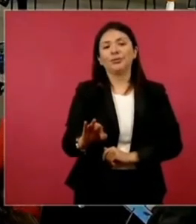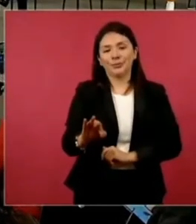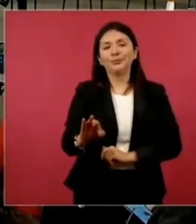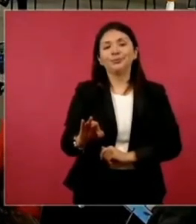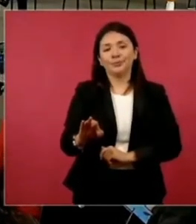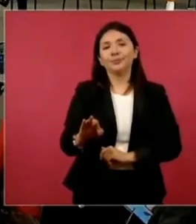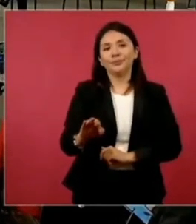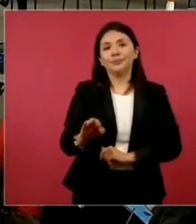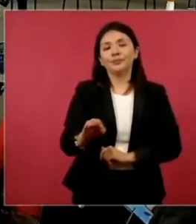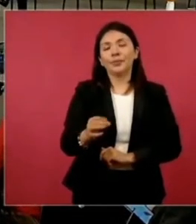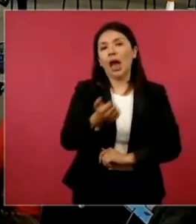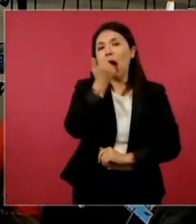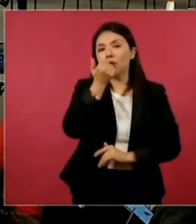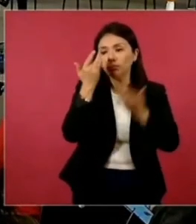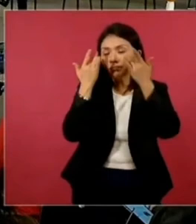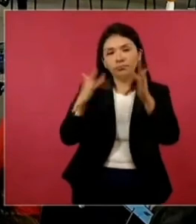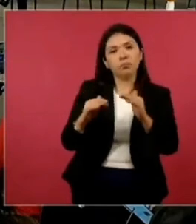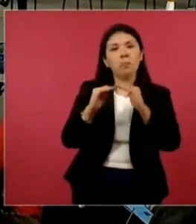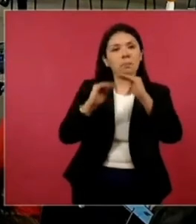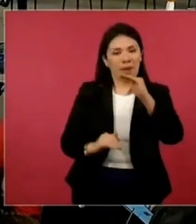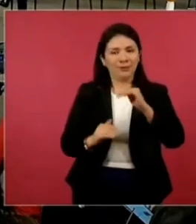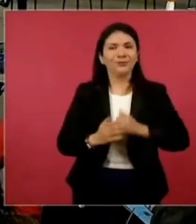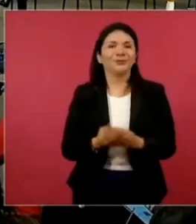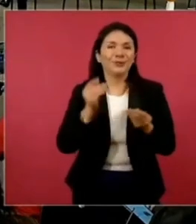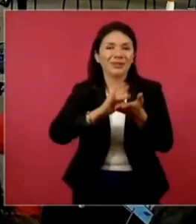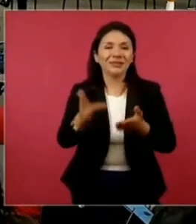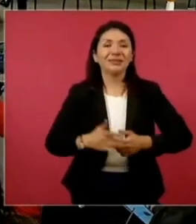el abandono escolar. Gracias.